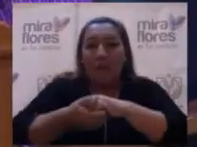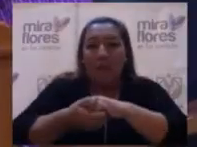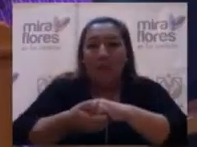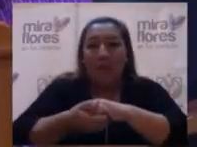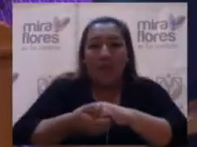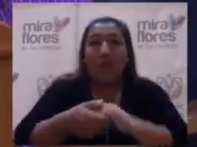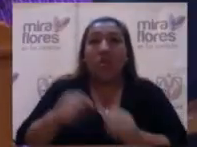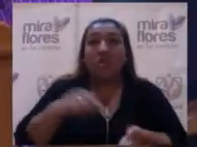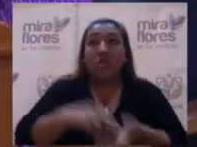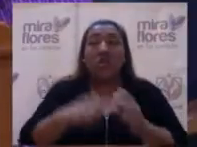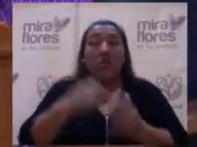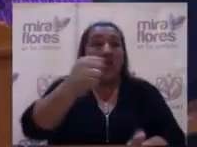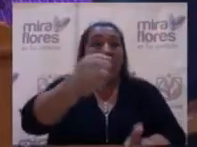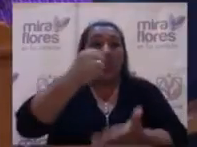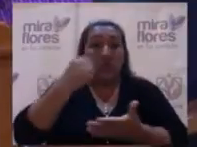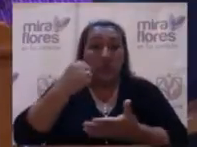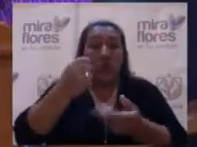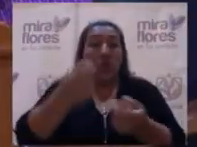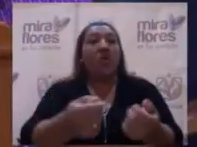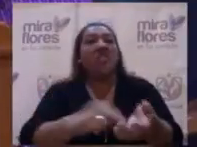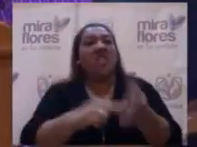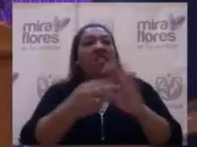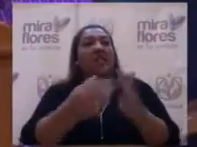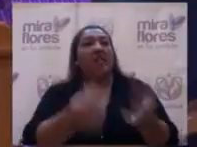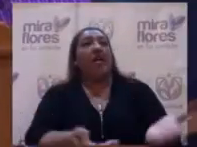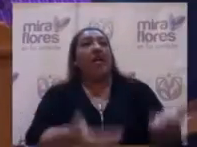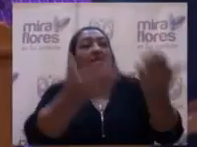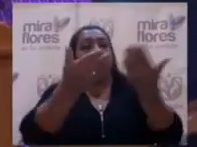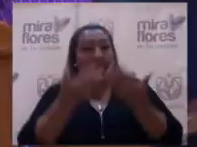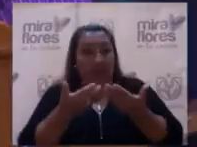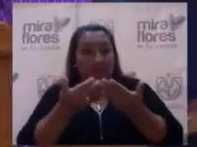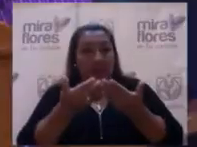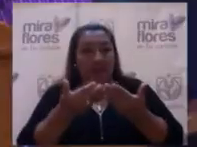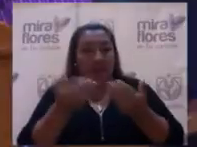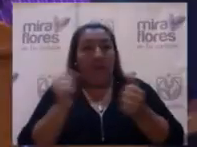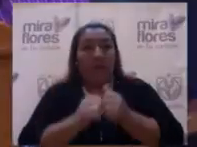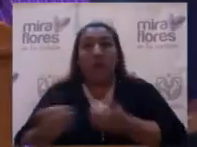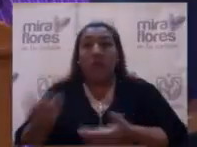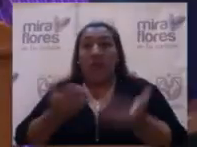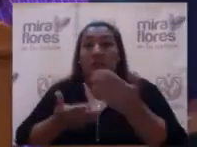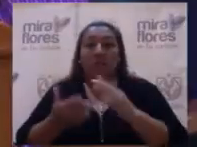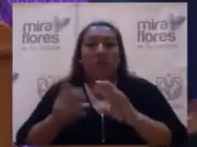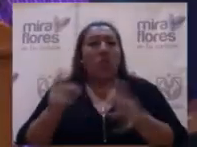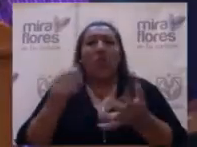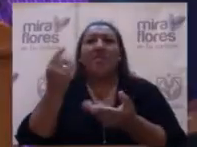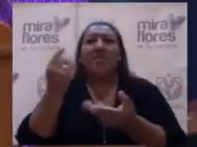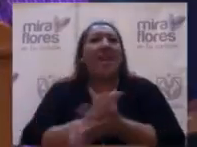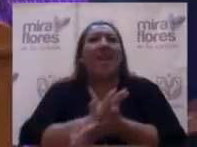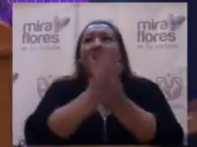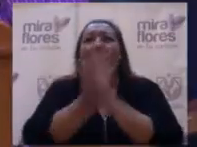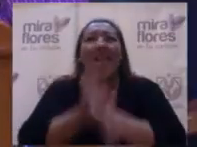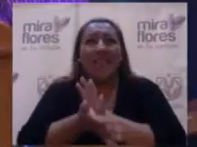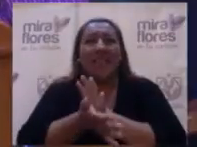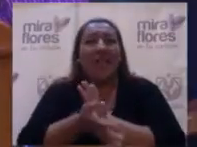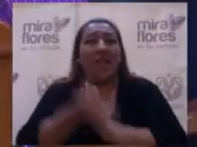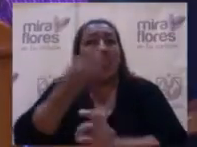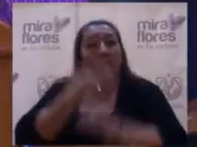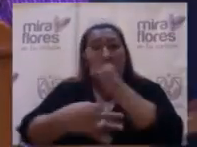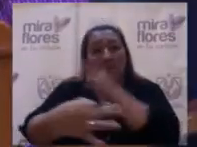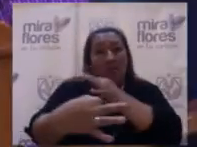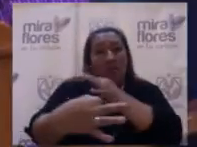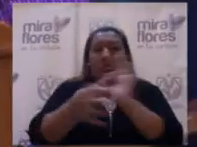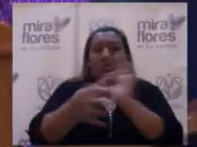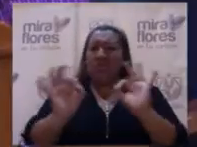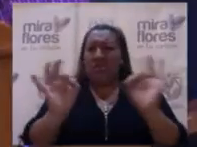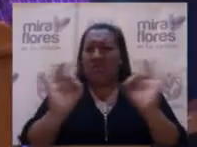Una donación es cuando uno entrega un bien o un servicio y no espera nada en